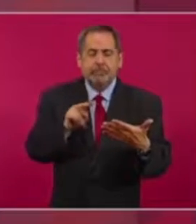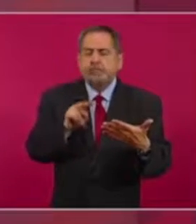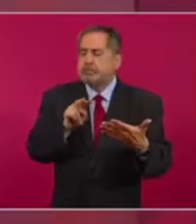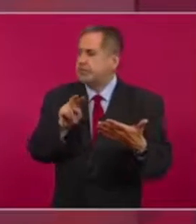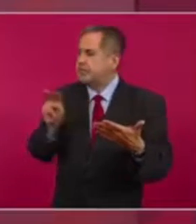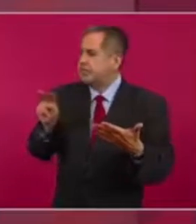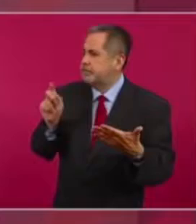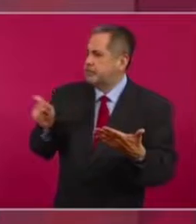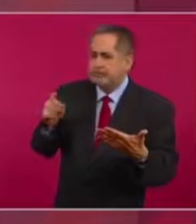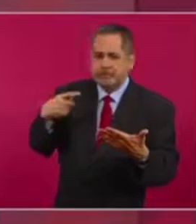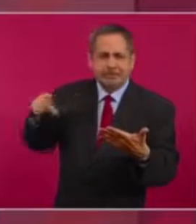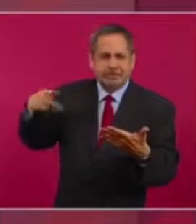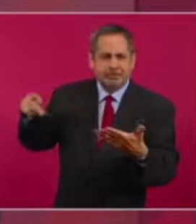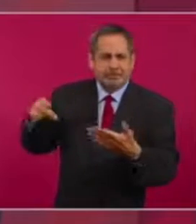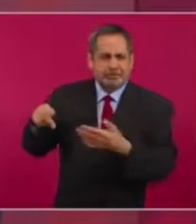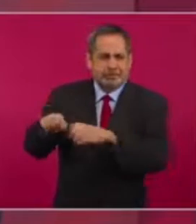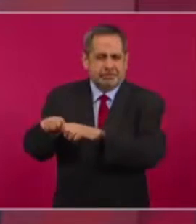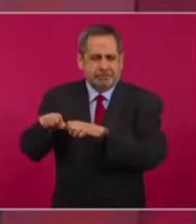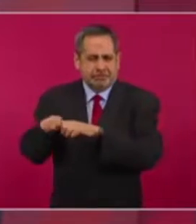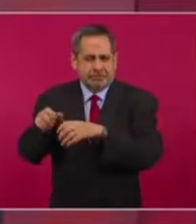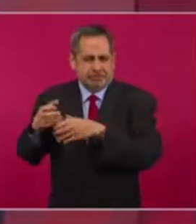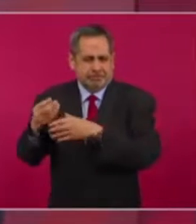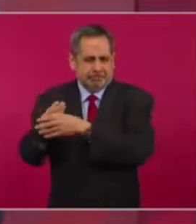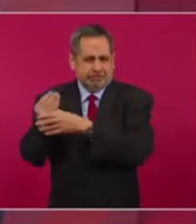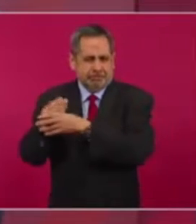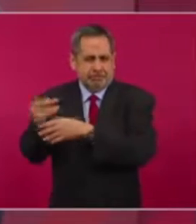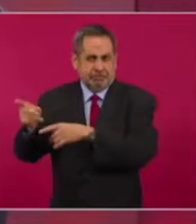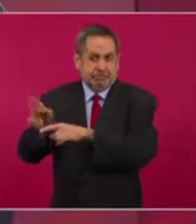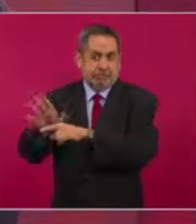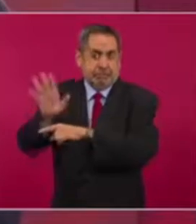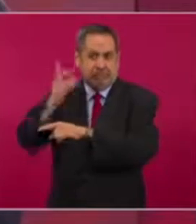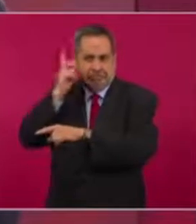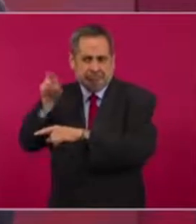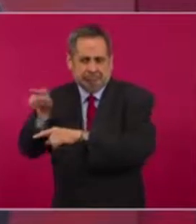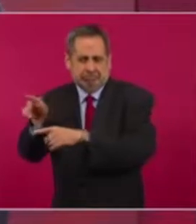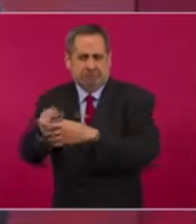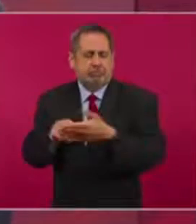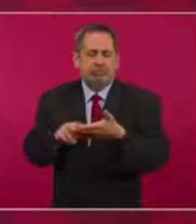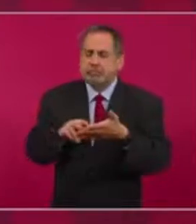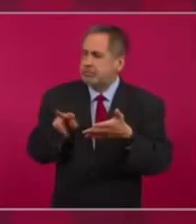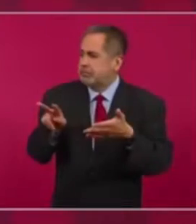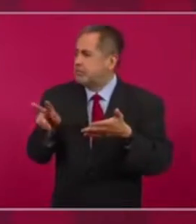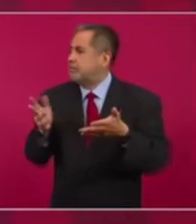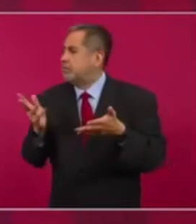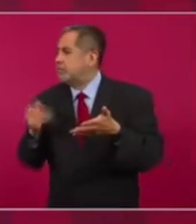las supuestas dueñas del penacho.